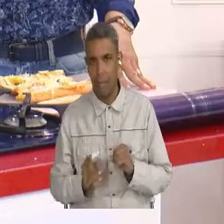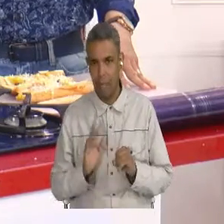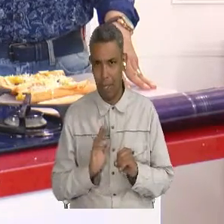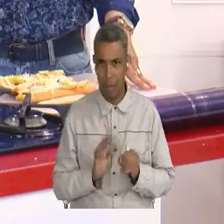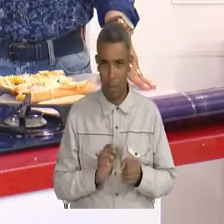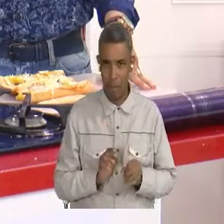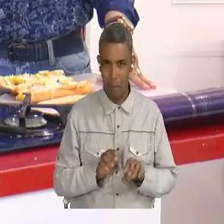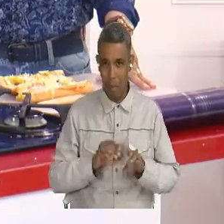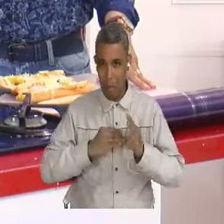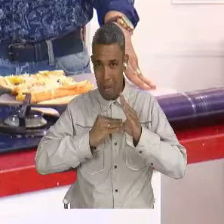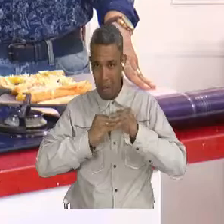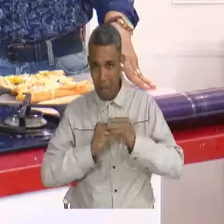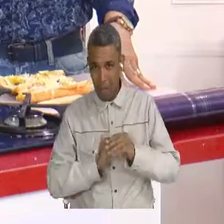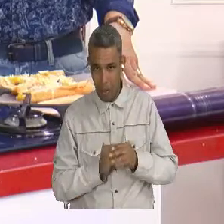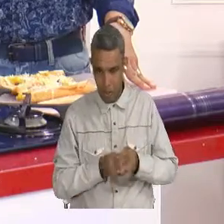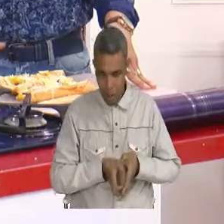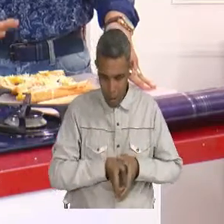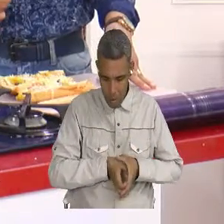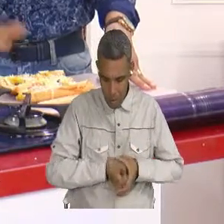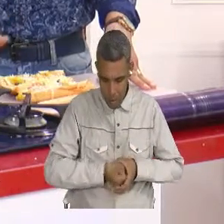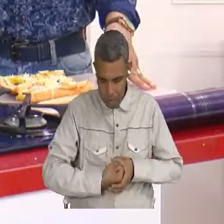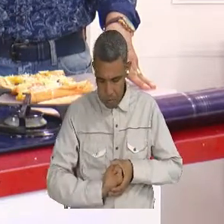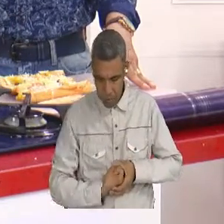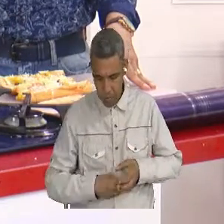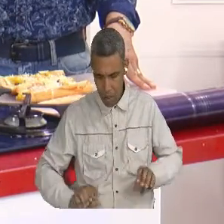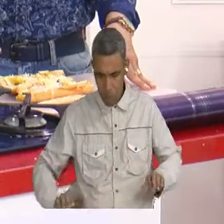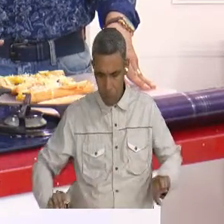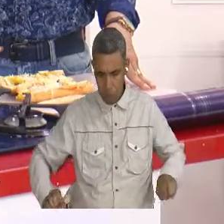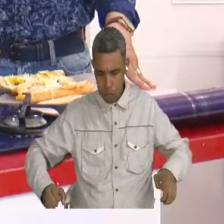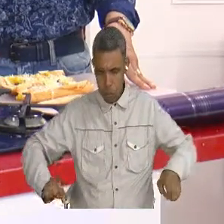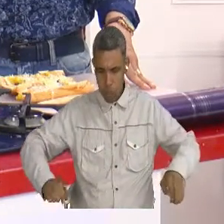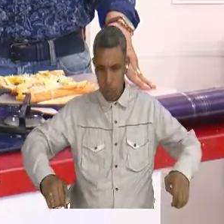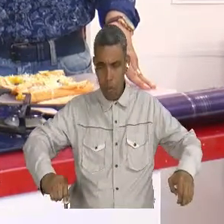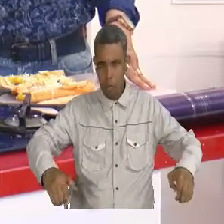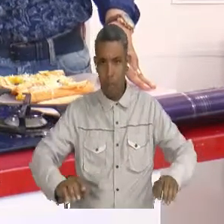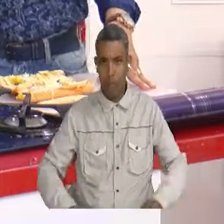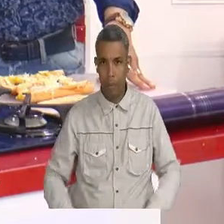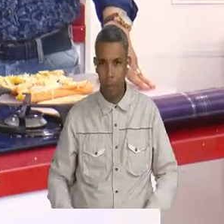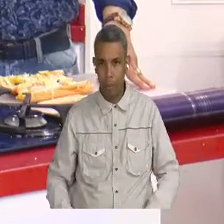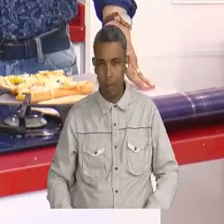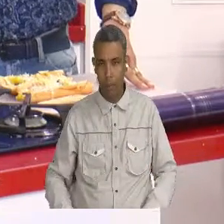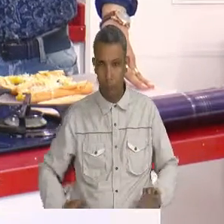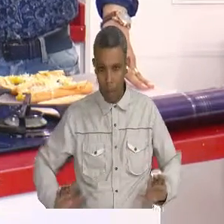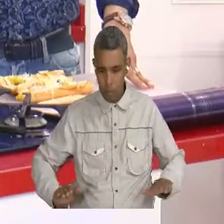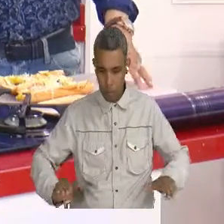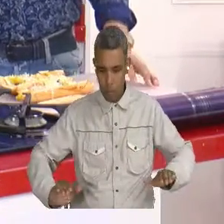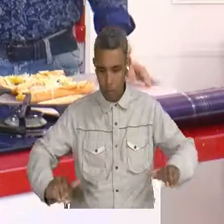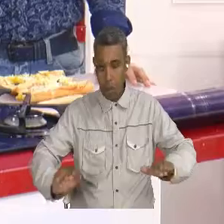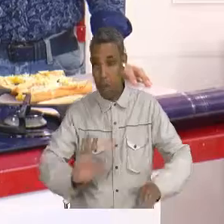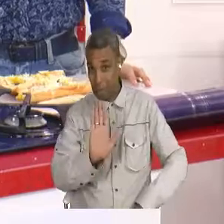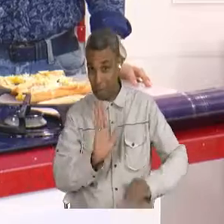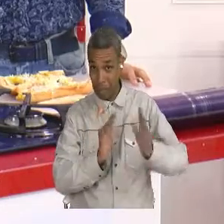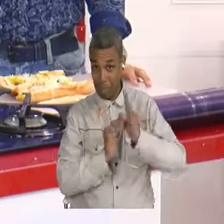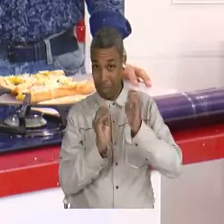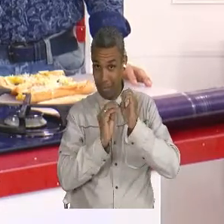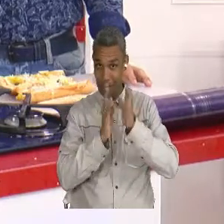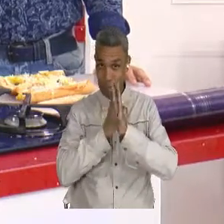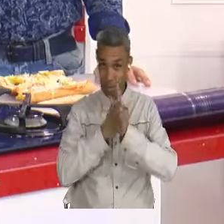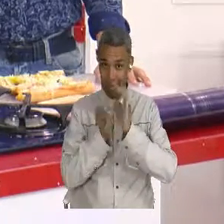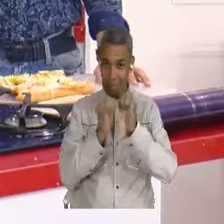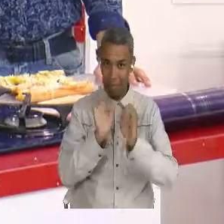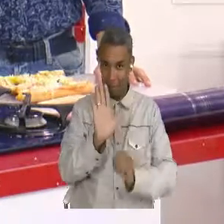canela, otros ingredientes. Sí. Pero entonces, mientras vamos a enrollando este, vamos a un corte comercial y volvemos con